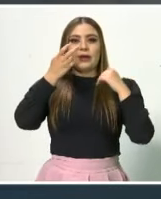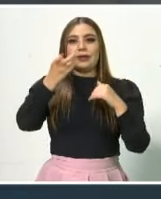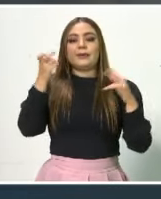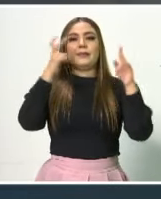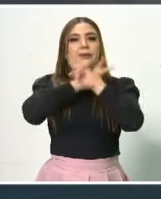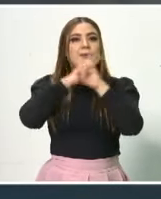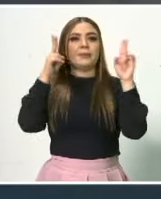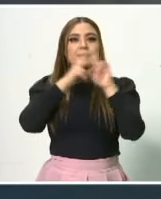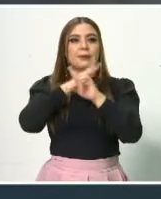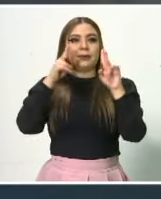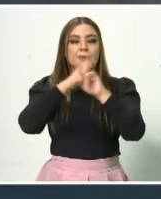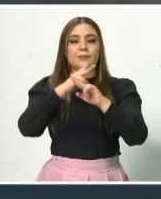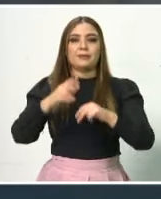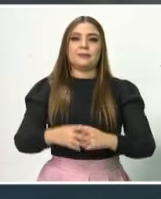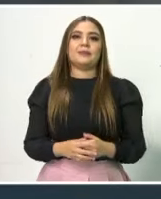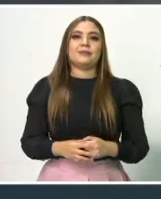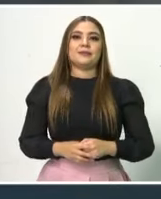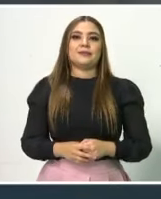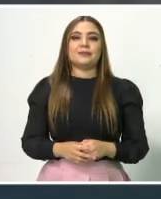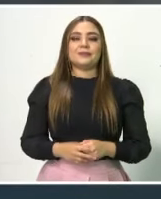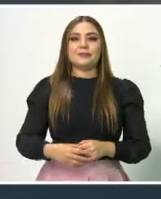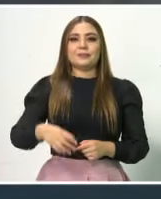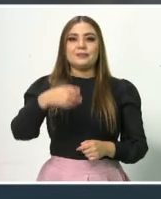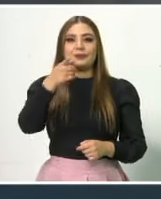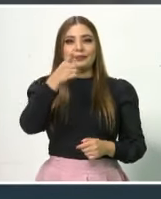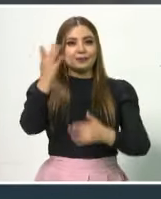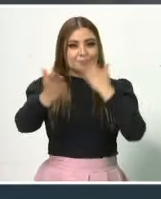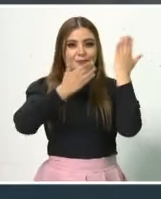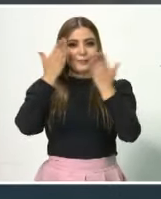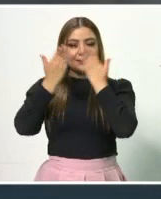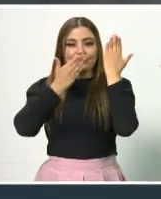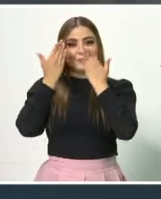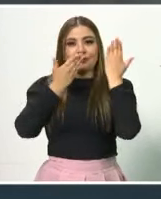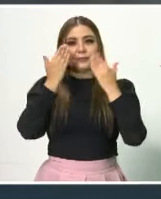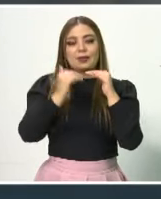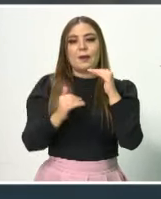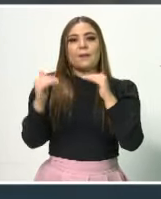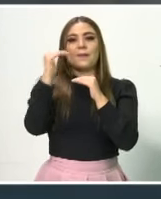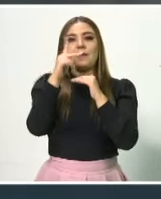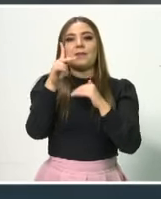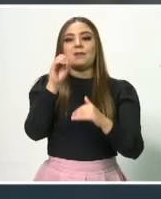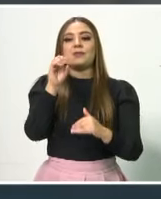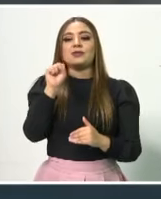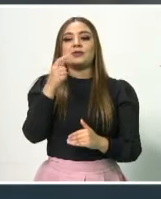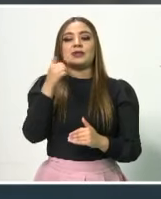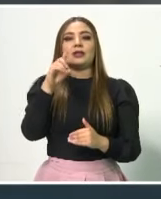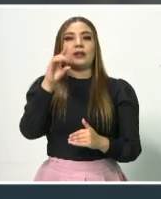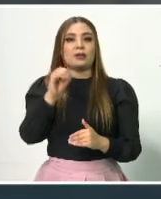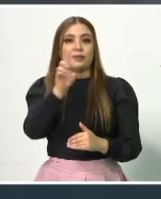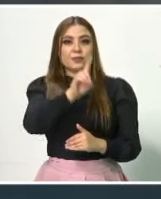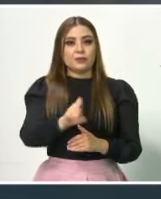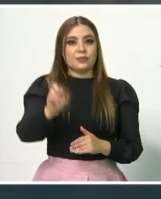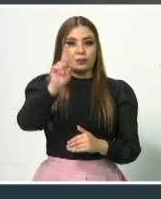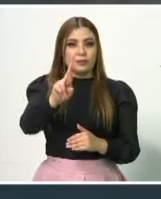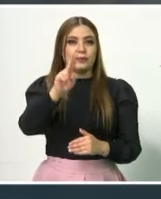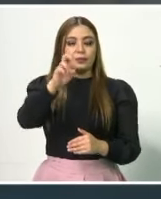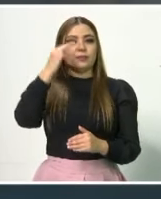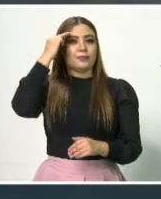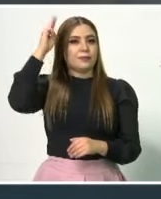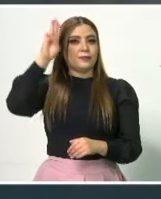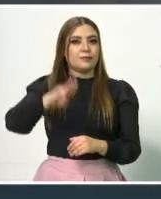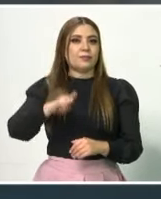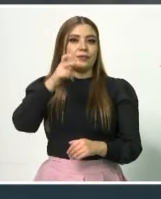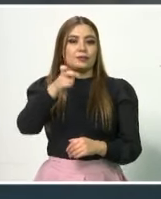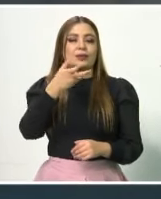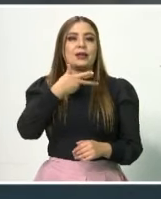ni probabilidades de lluvia. Estudia un posgrado en la UAL. Doctorados, maestrías y especialidades son